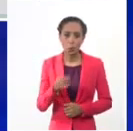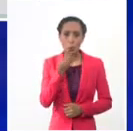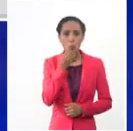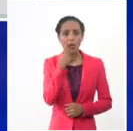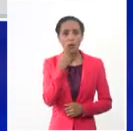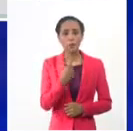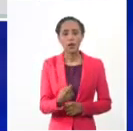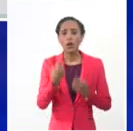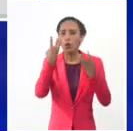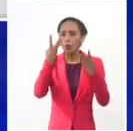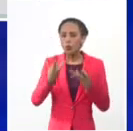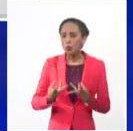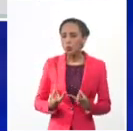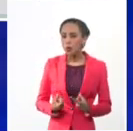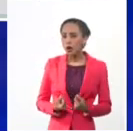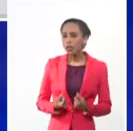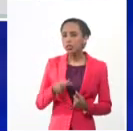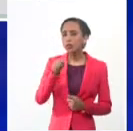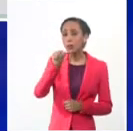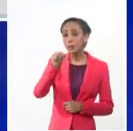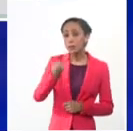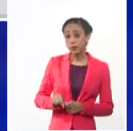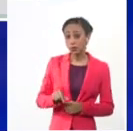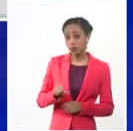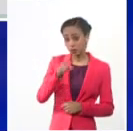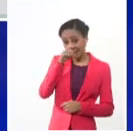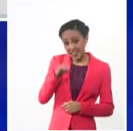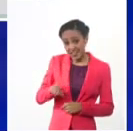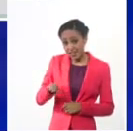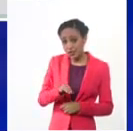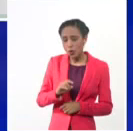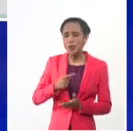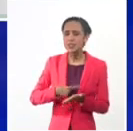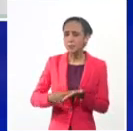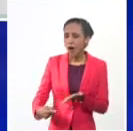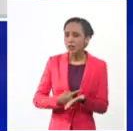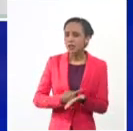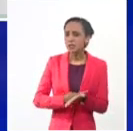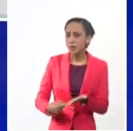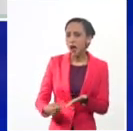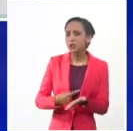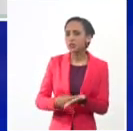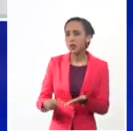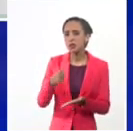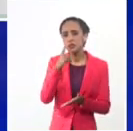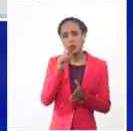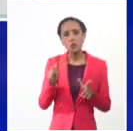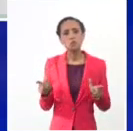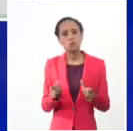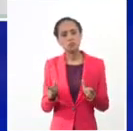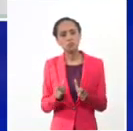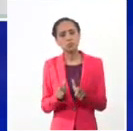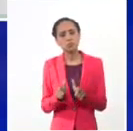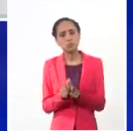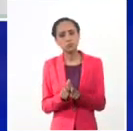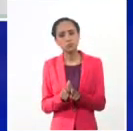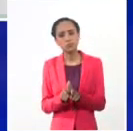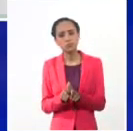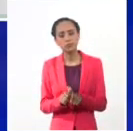los casos pediátricos, semana por semana, ha ido disminuyendo el número